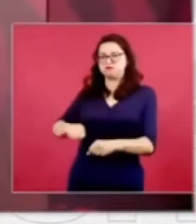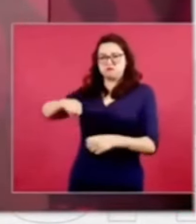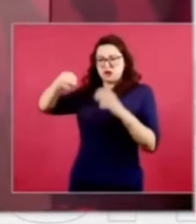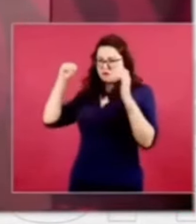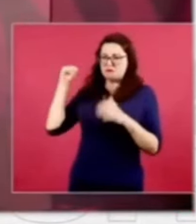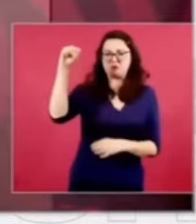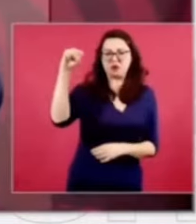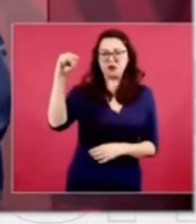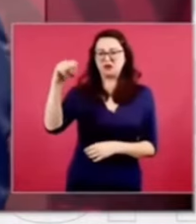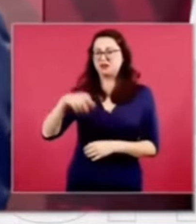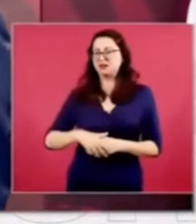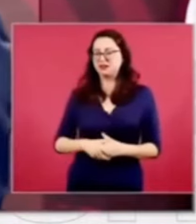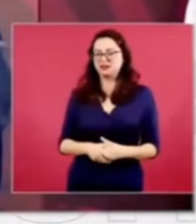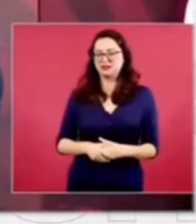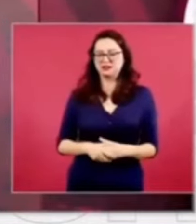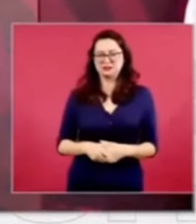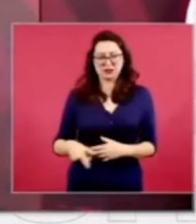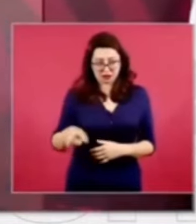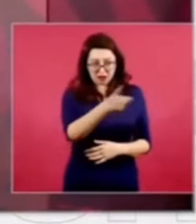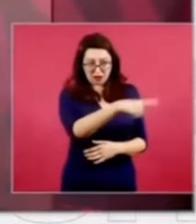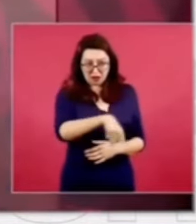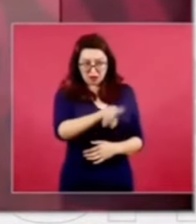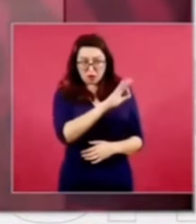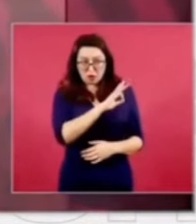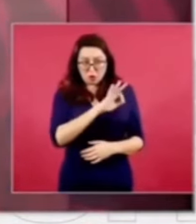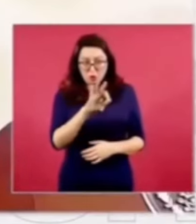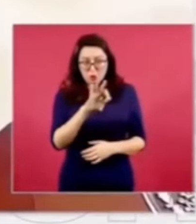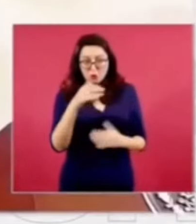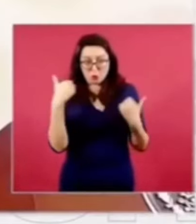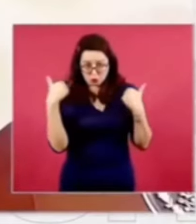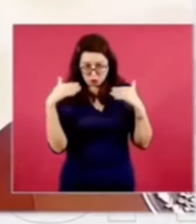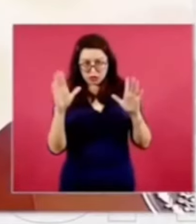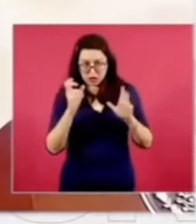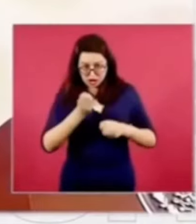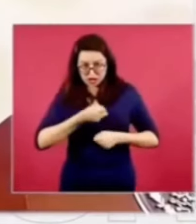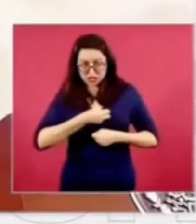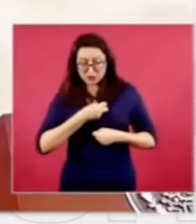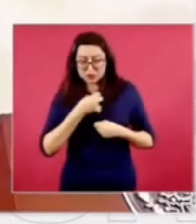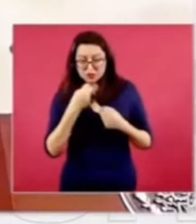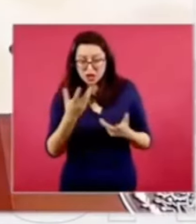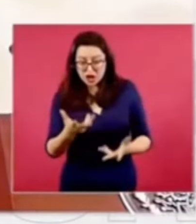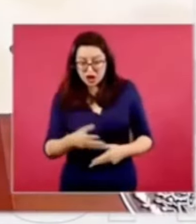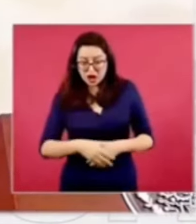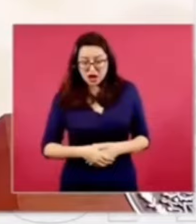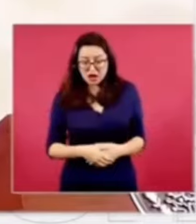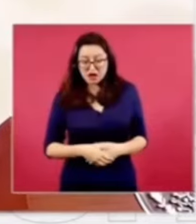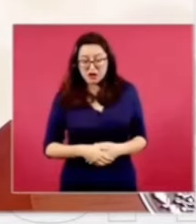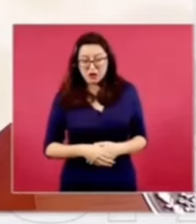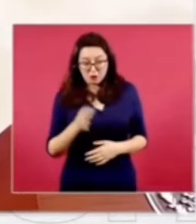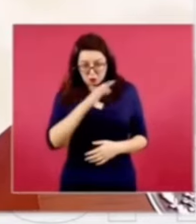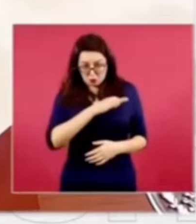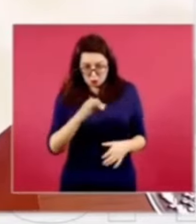estaría Lorede Mola haciendo reportajes